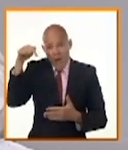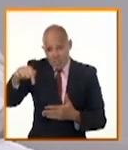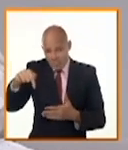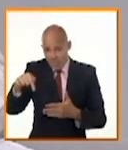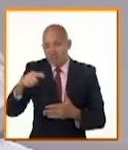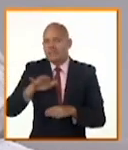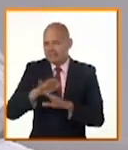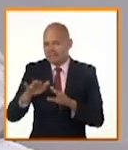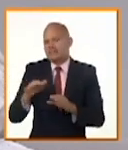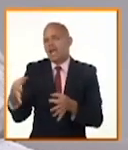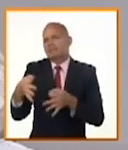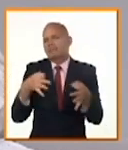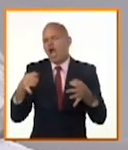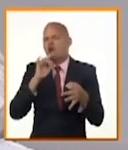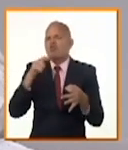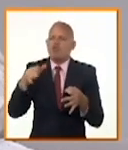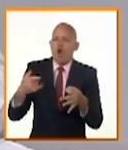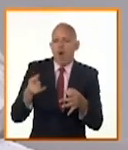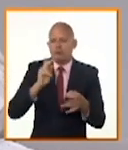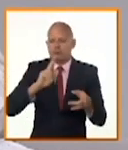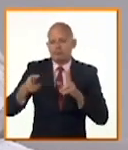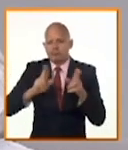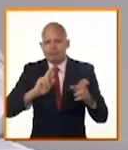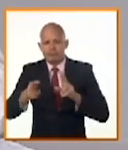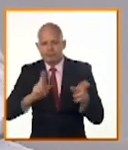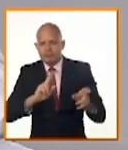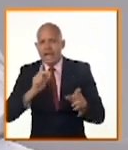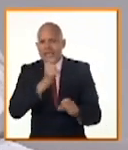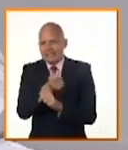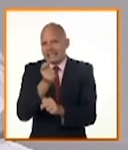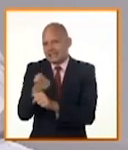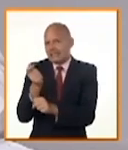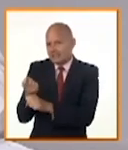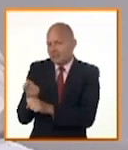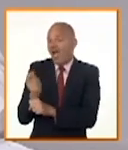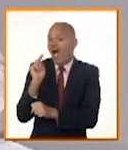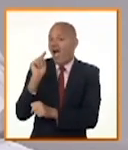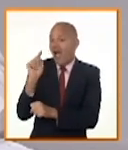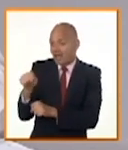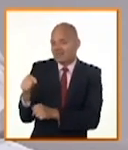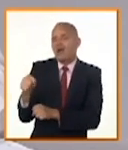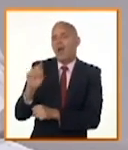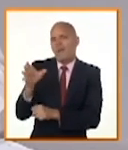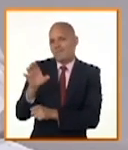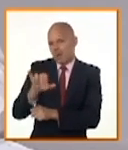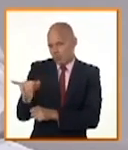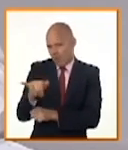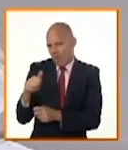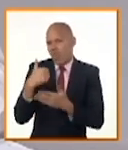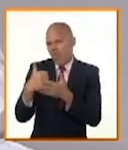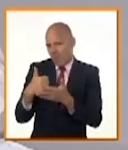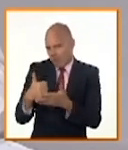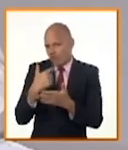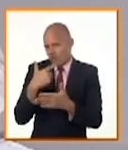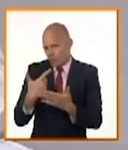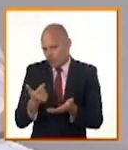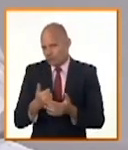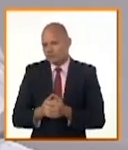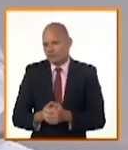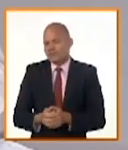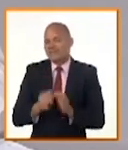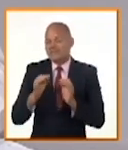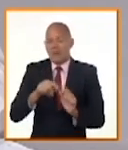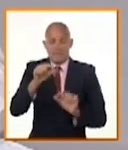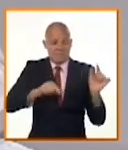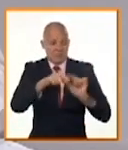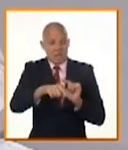también se ha venido realizando con ellos y en los cuales los bancos tienen la necesidad también de trabajar y apoyar o sea ese acompañamiento que debe existir